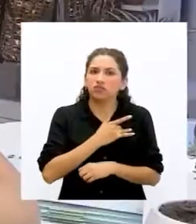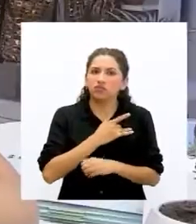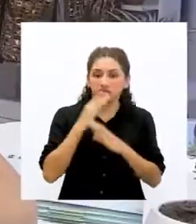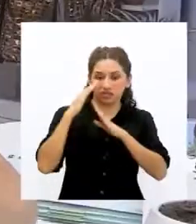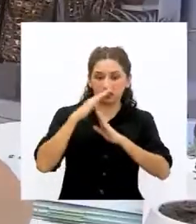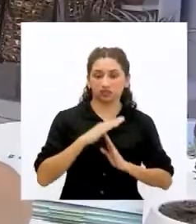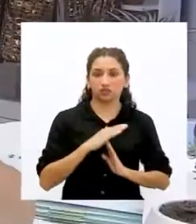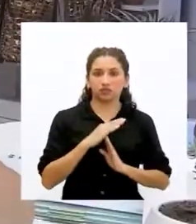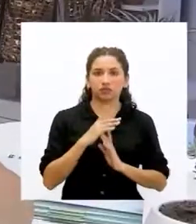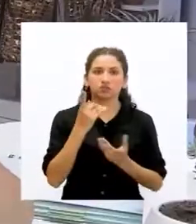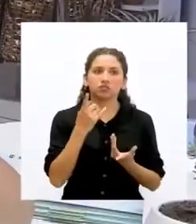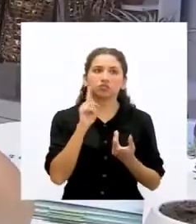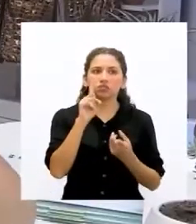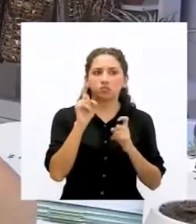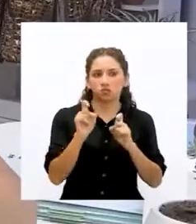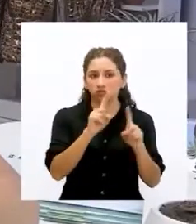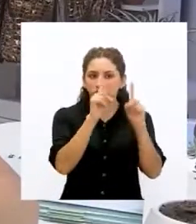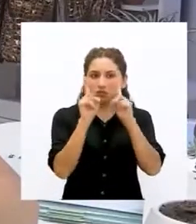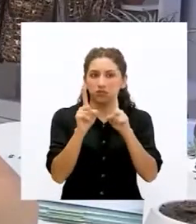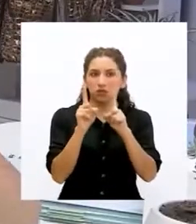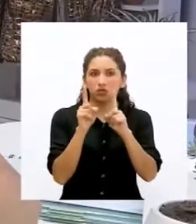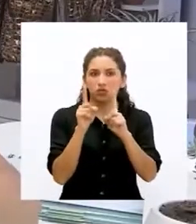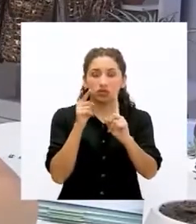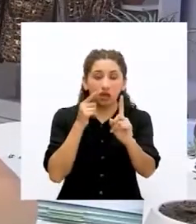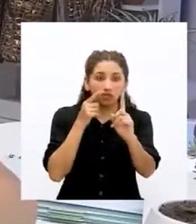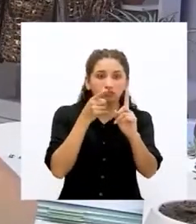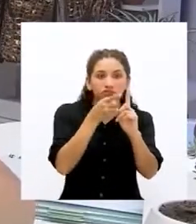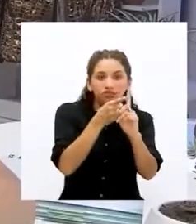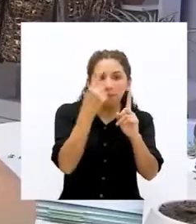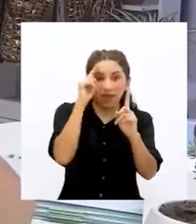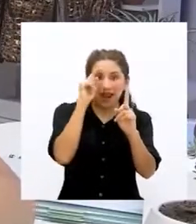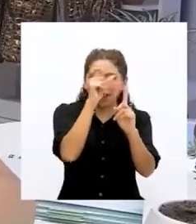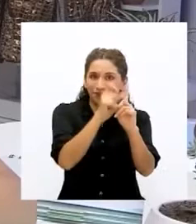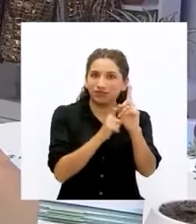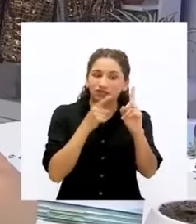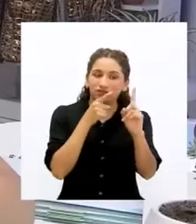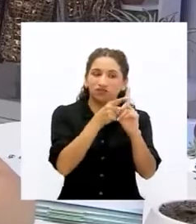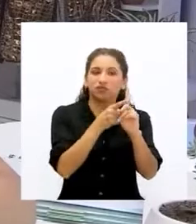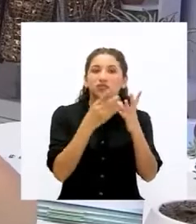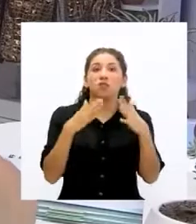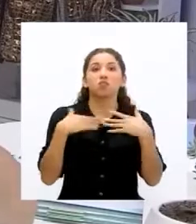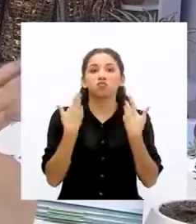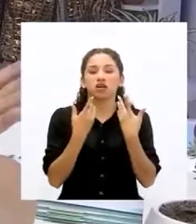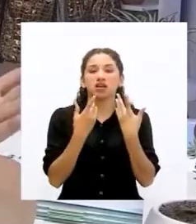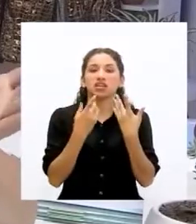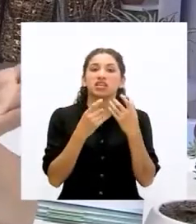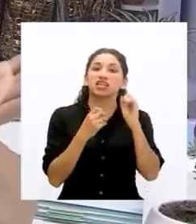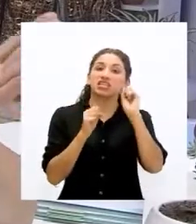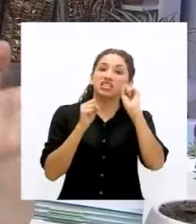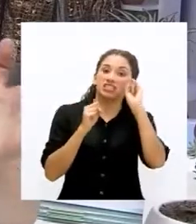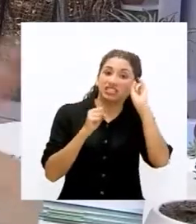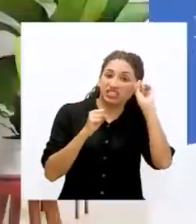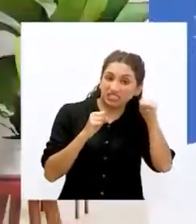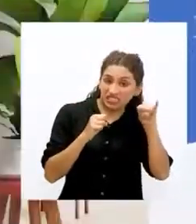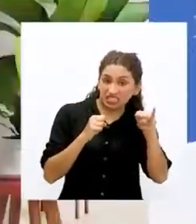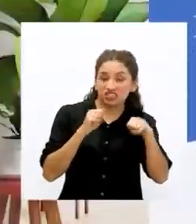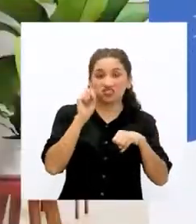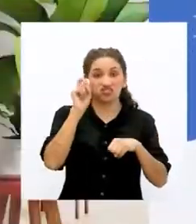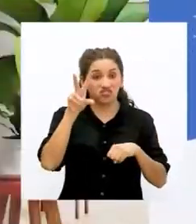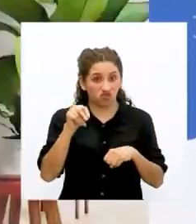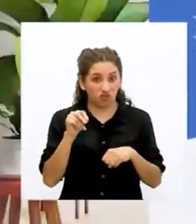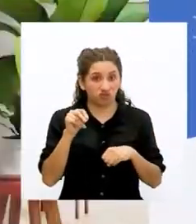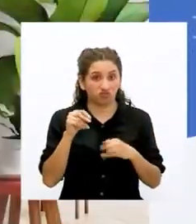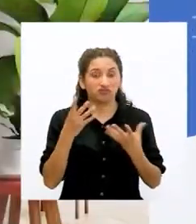Creo que, como es una pregunta bastante directa, podemos hacer una pregunta cerrada con opciones sí y no. Muy